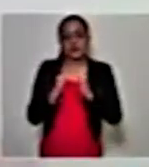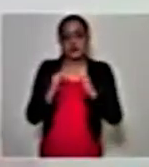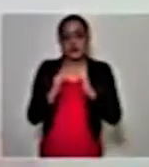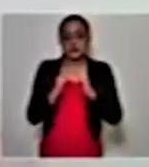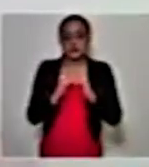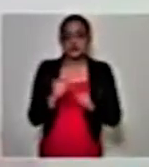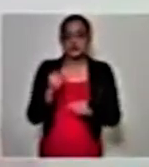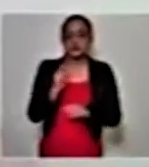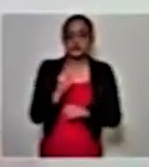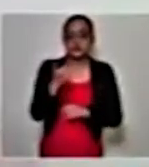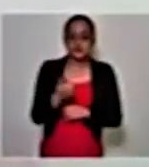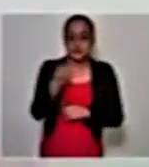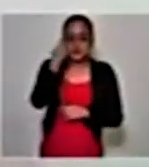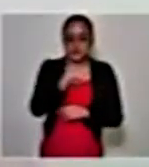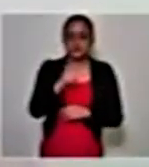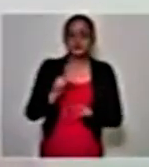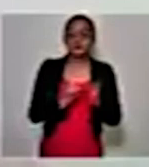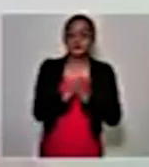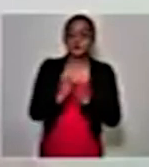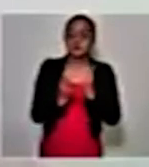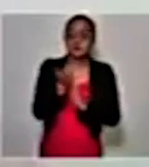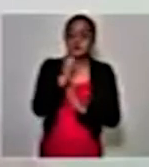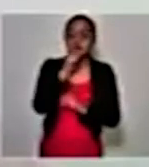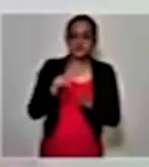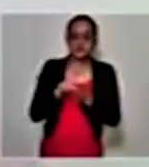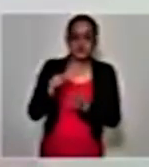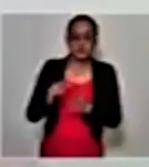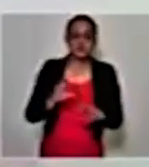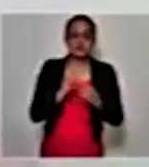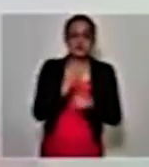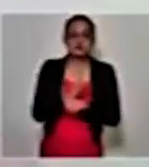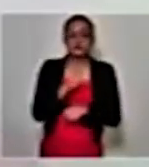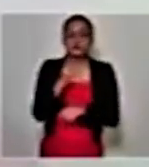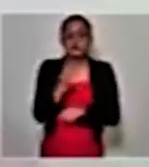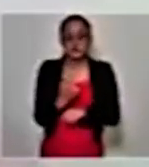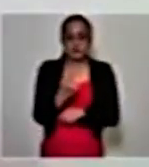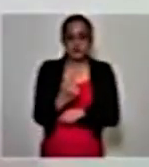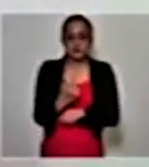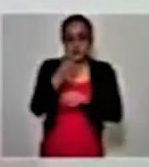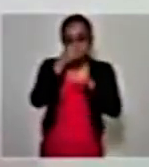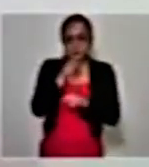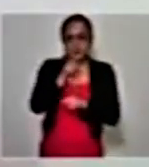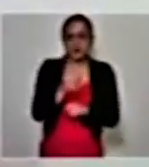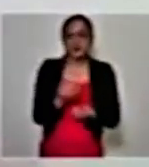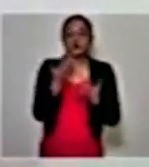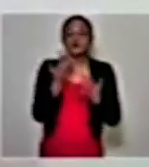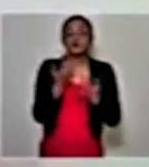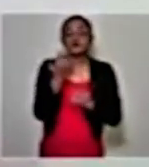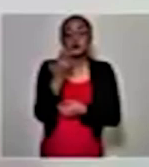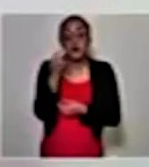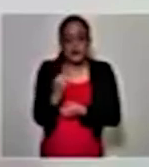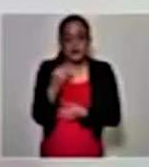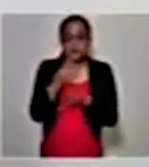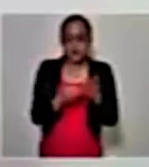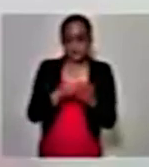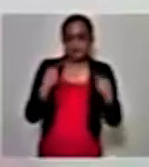y 26 para construcción, es decir, un acumulado de 41 de 59